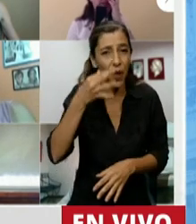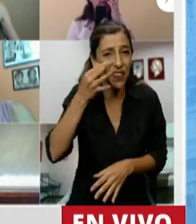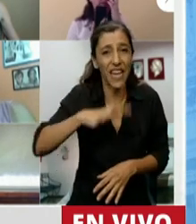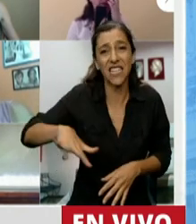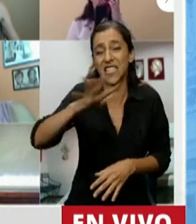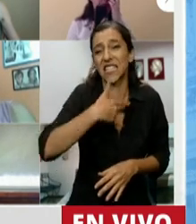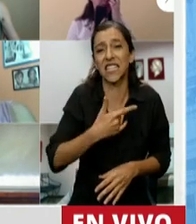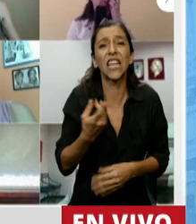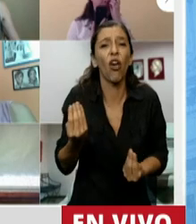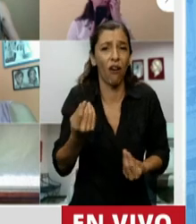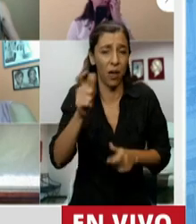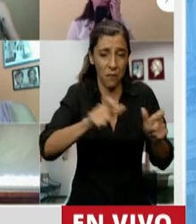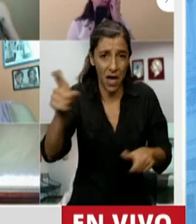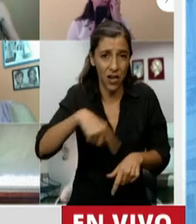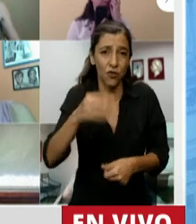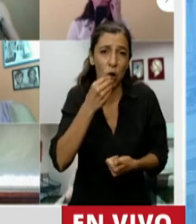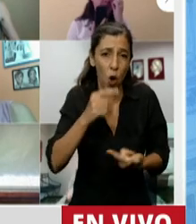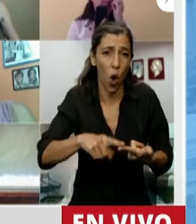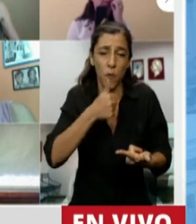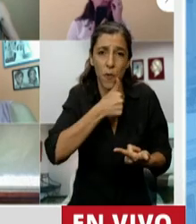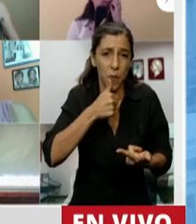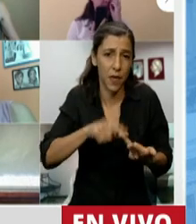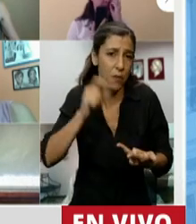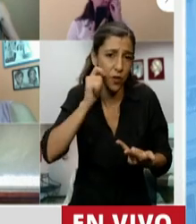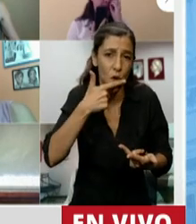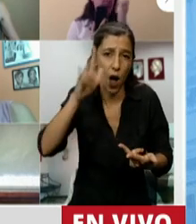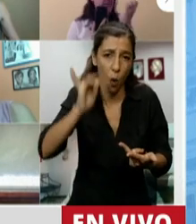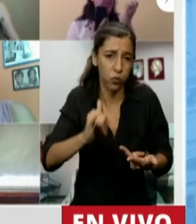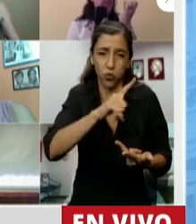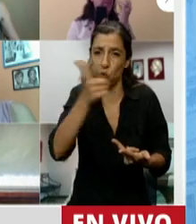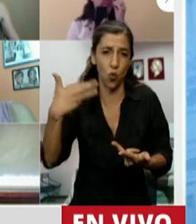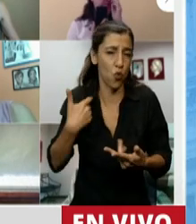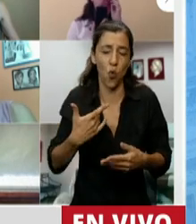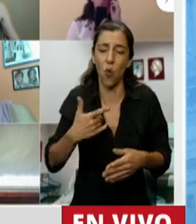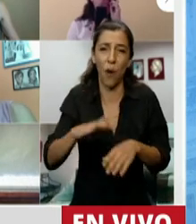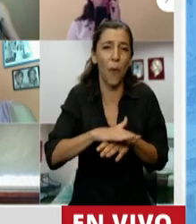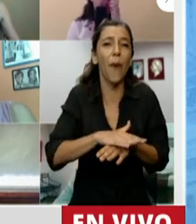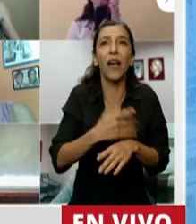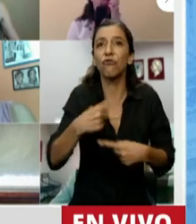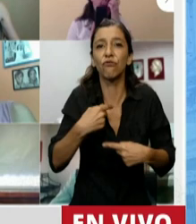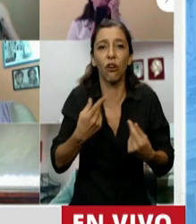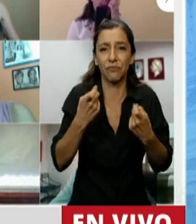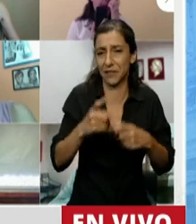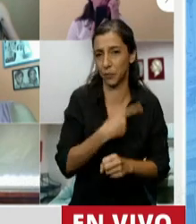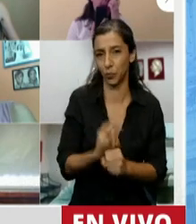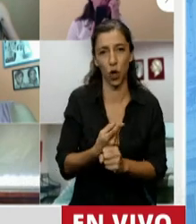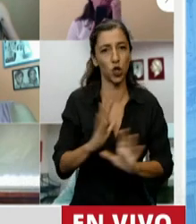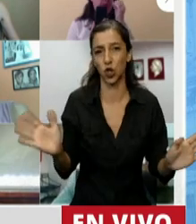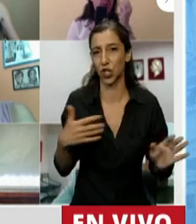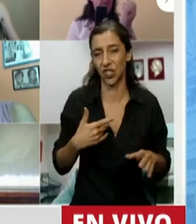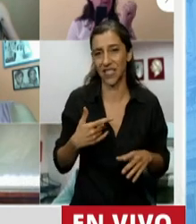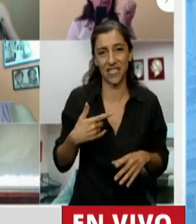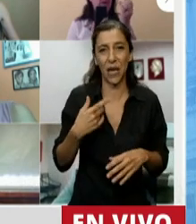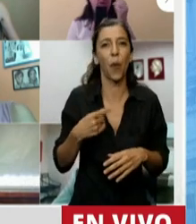momento, necesidades básicas como comida, medicamentos, gas o luz, en ese contexto, ajustar por inflación es condenar a los jubilados a una vida